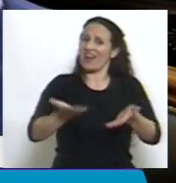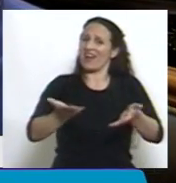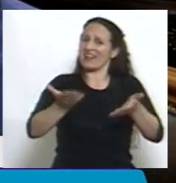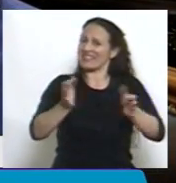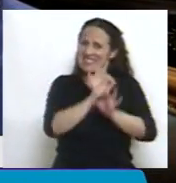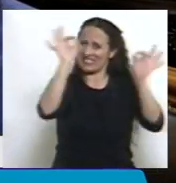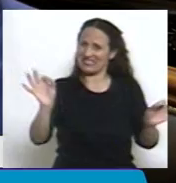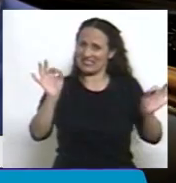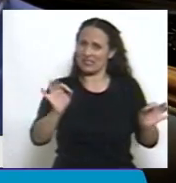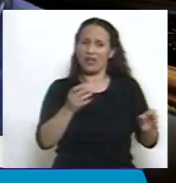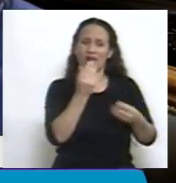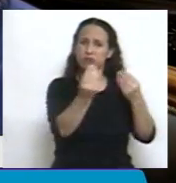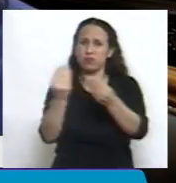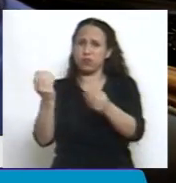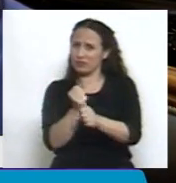genera puestos de trabajo.